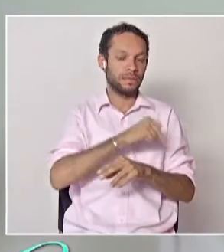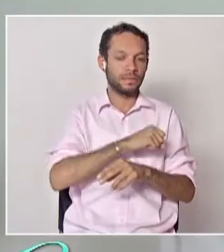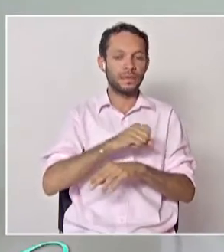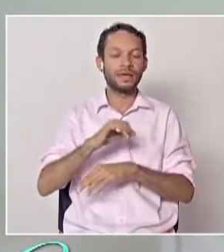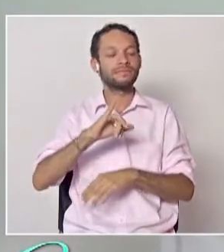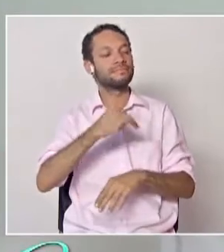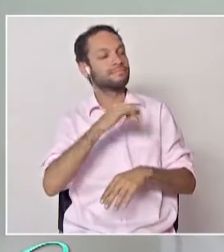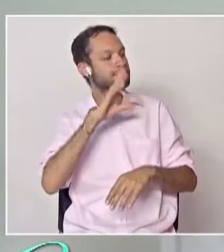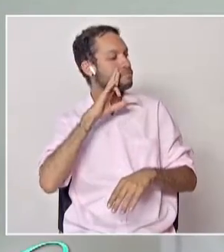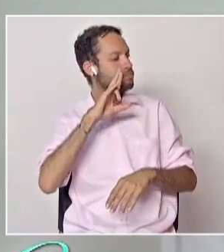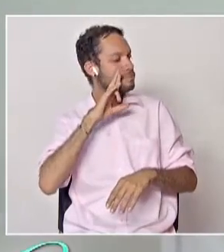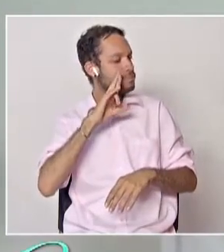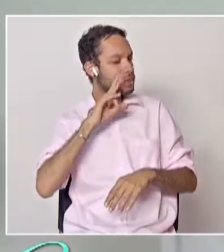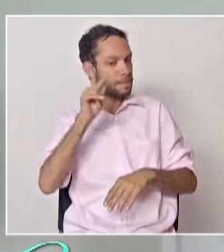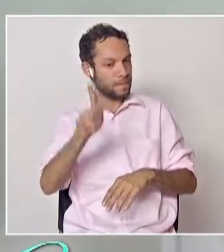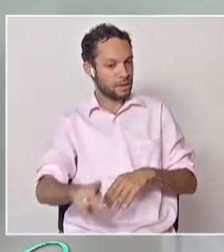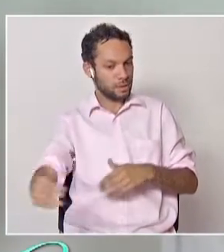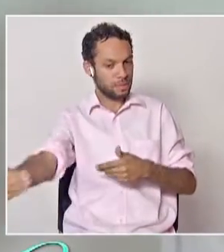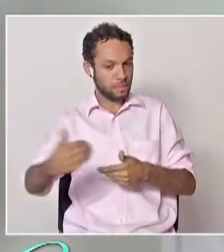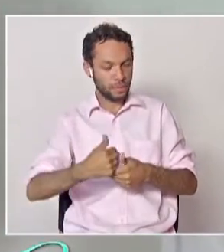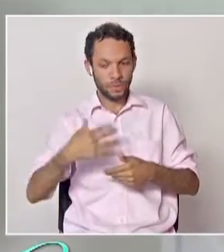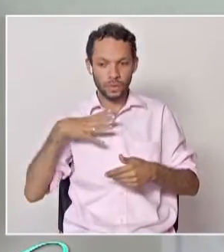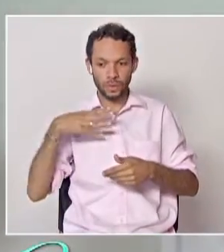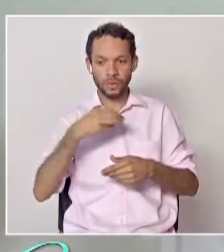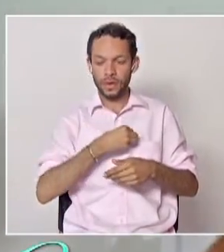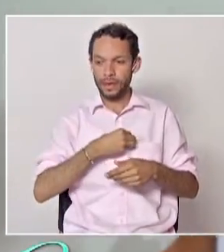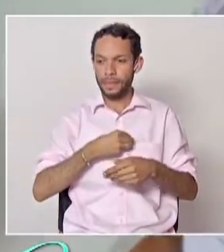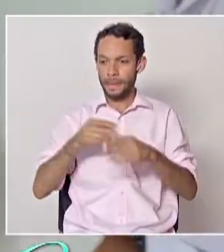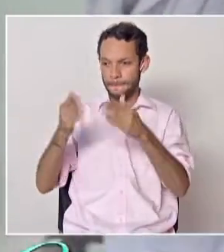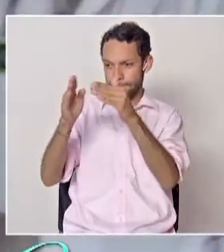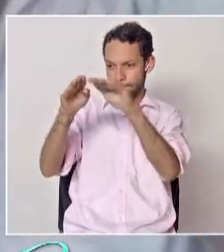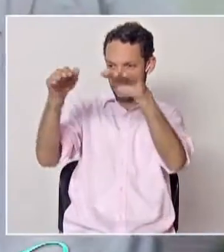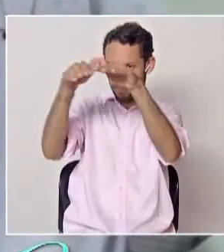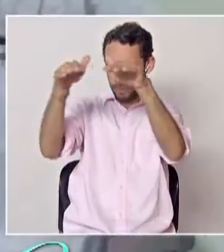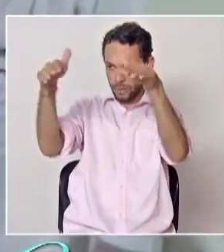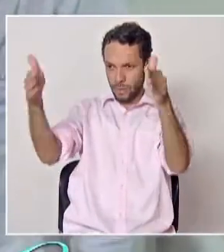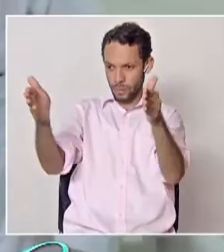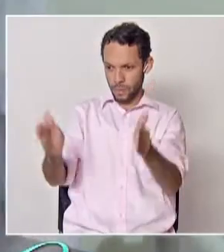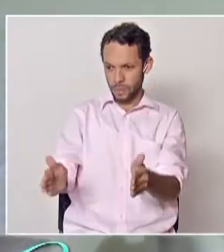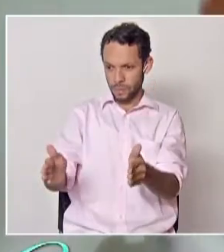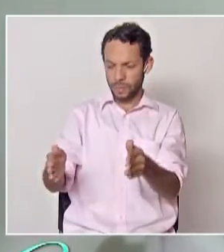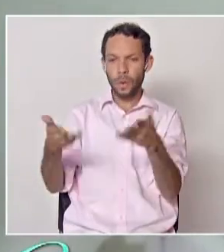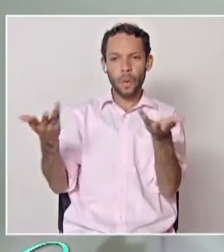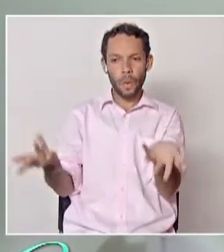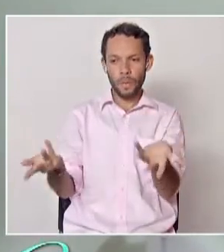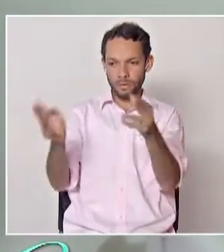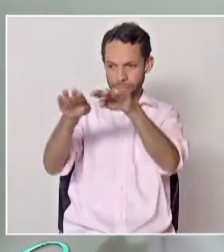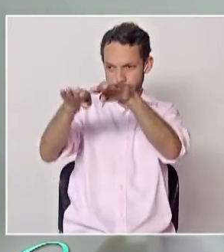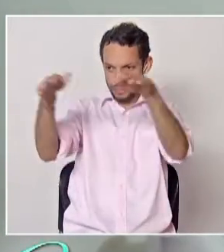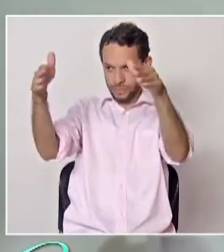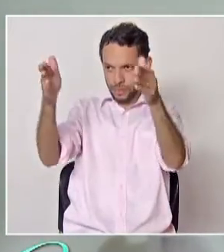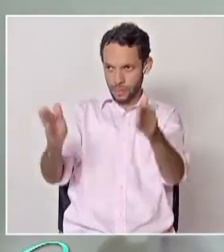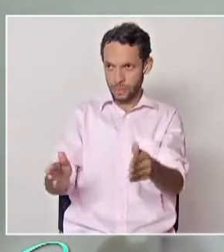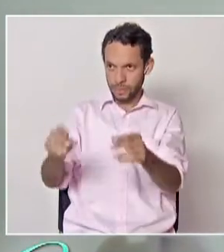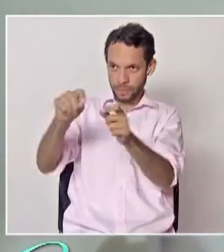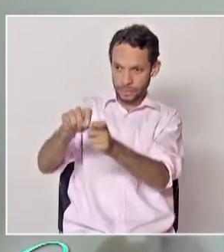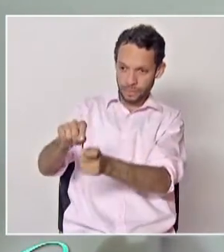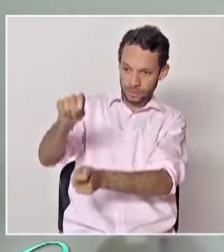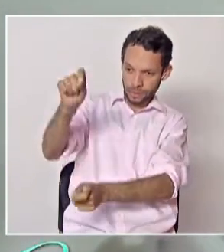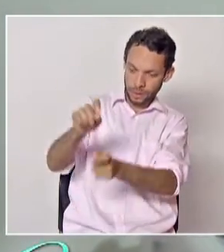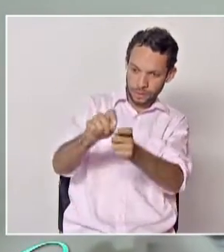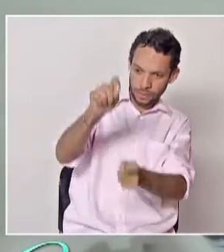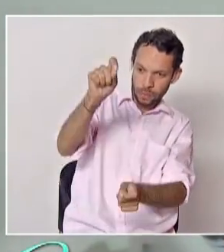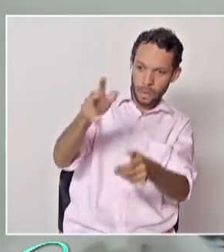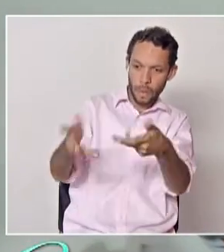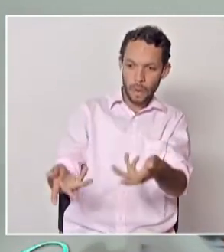Sí, claro. Cuando el paciente llega, lo primero que nosotros hacemos es mirar como ese proceso de isometría corporal y miramos la horizontalidad de los hombros,